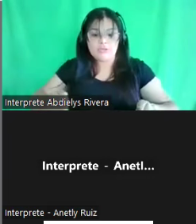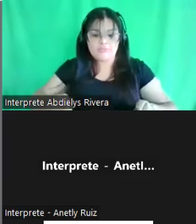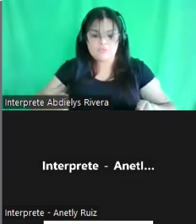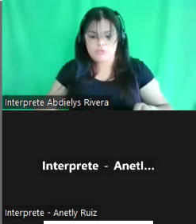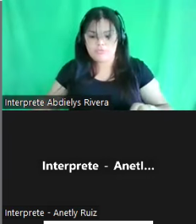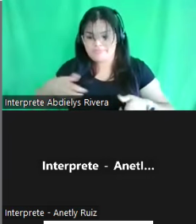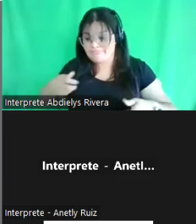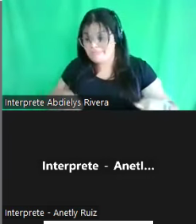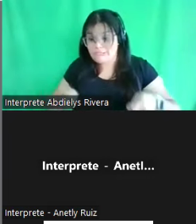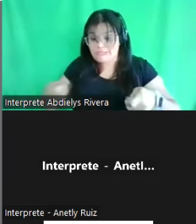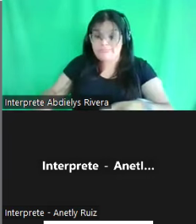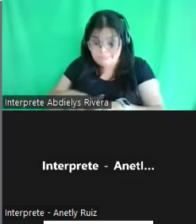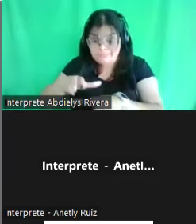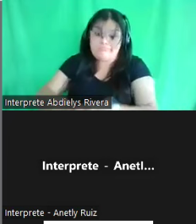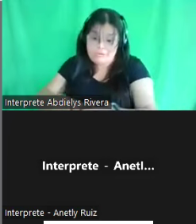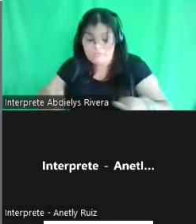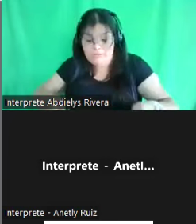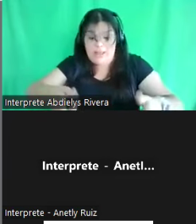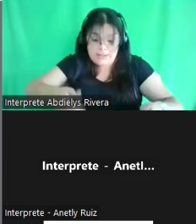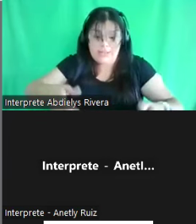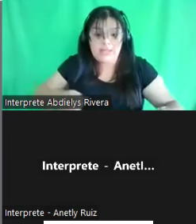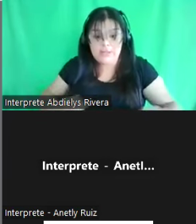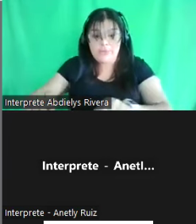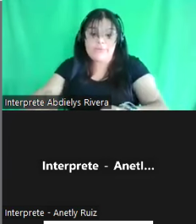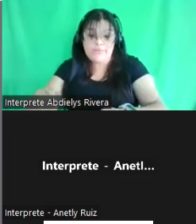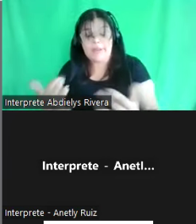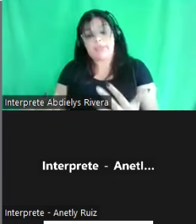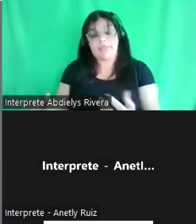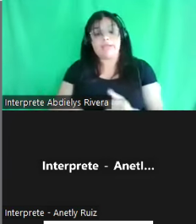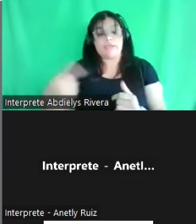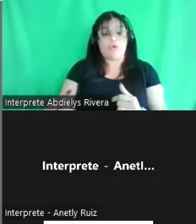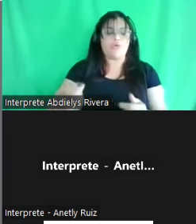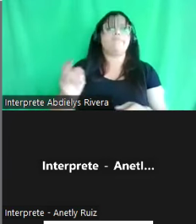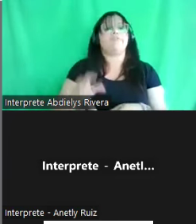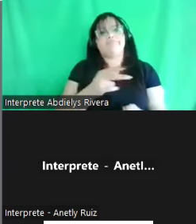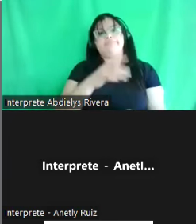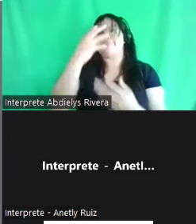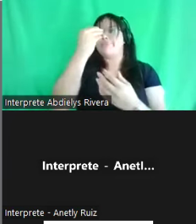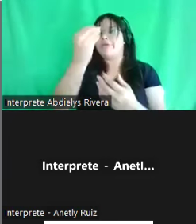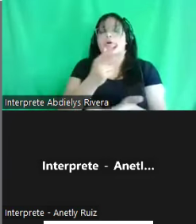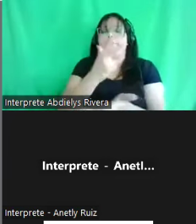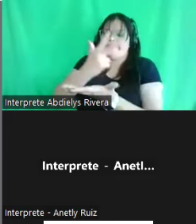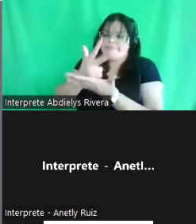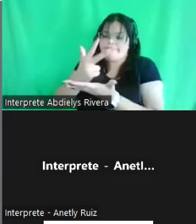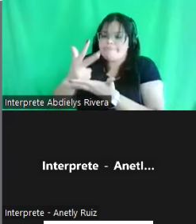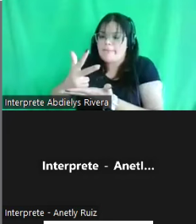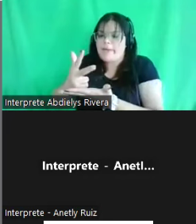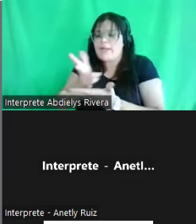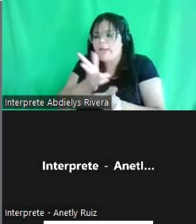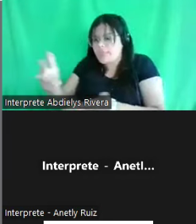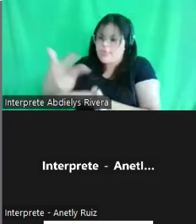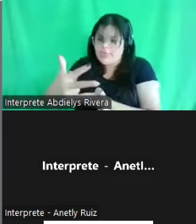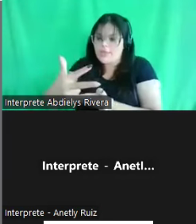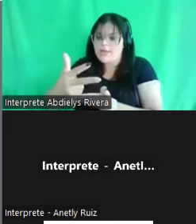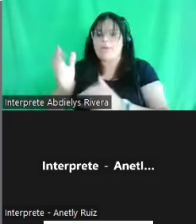lo bajo, empujo a la silla de ruedas, lo dejo ahí esperando solo, voy, estaciono el carro y vuelvo y voy a buscar